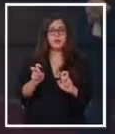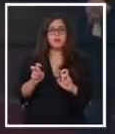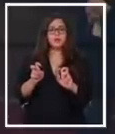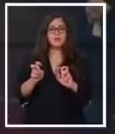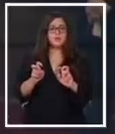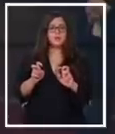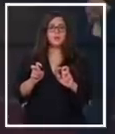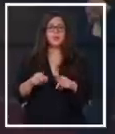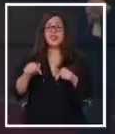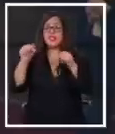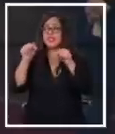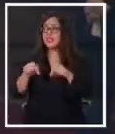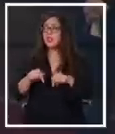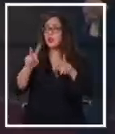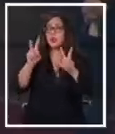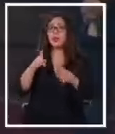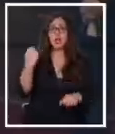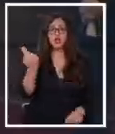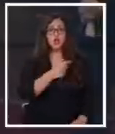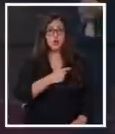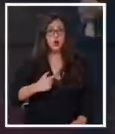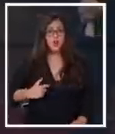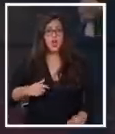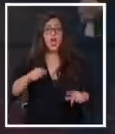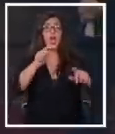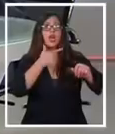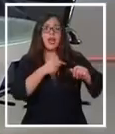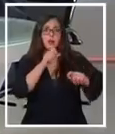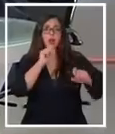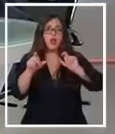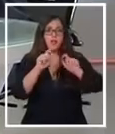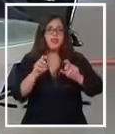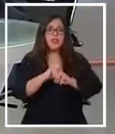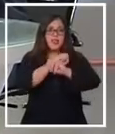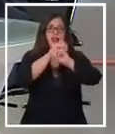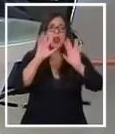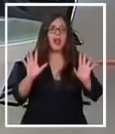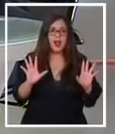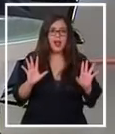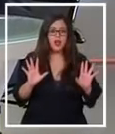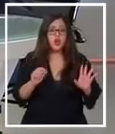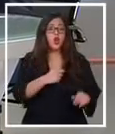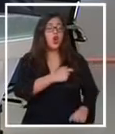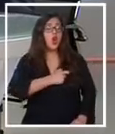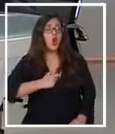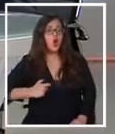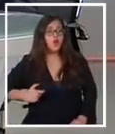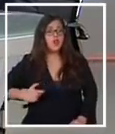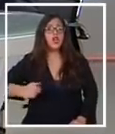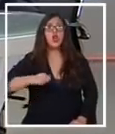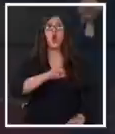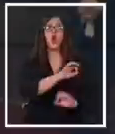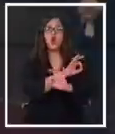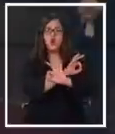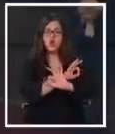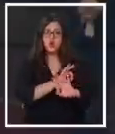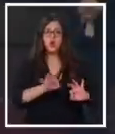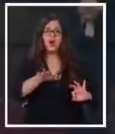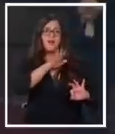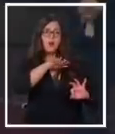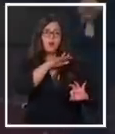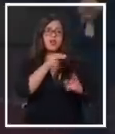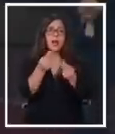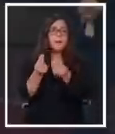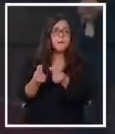y esto es un principio que como gobierno vamos a defender de manera clara e inequívoca el gobierno jamás va a utilizar los fondos